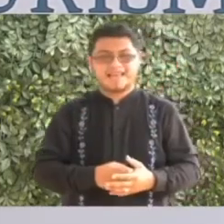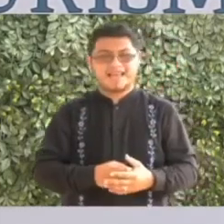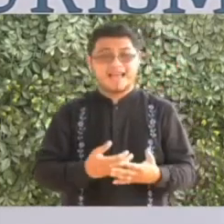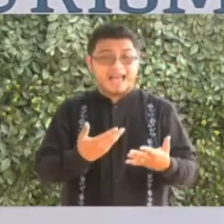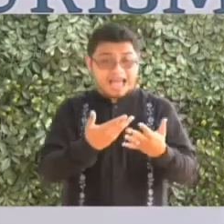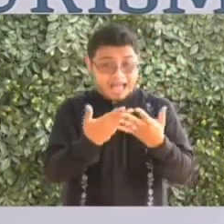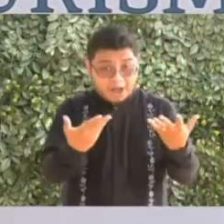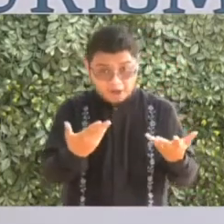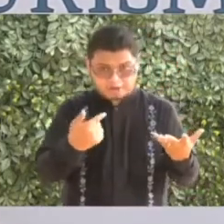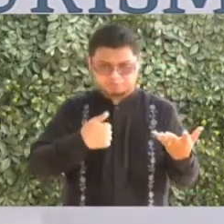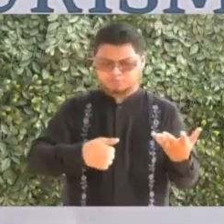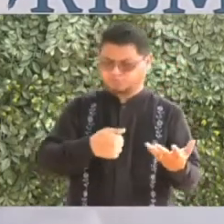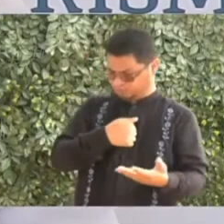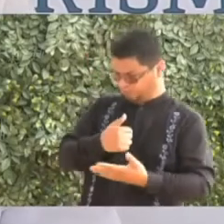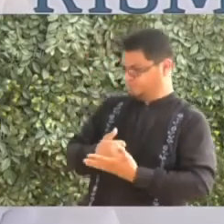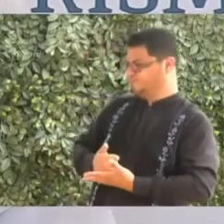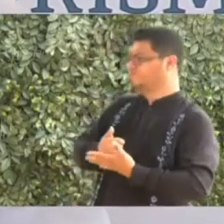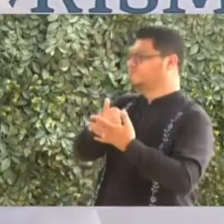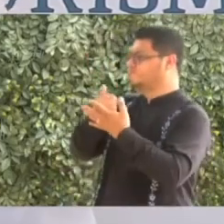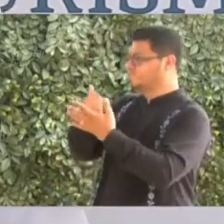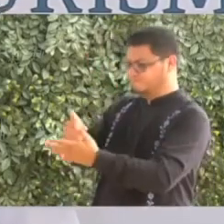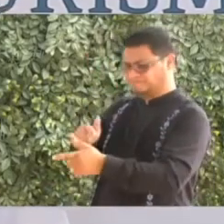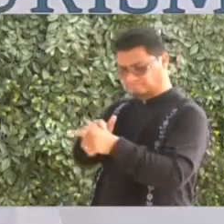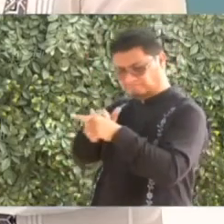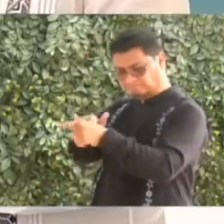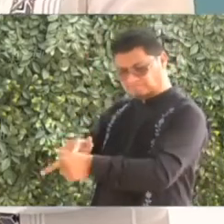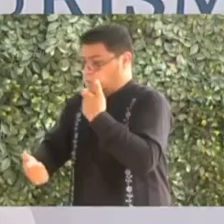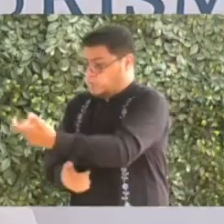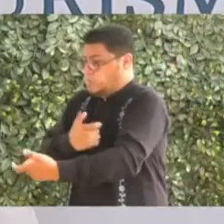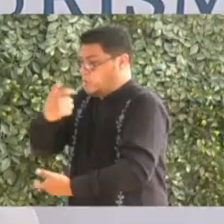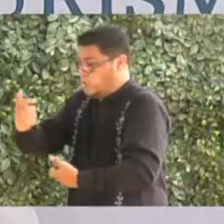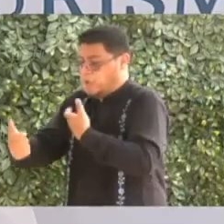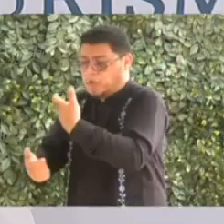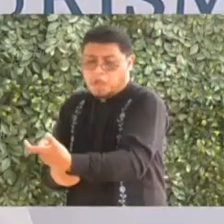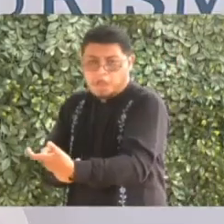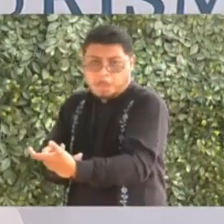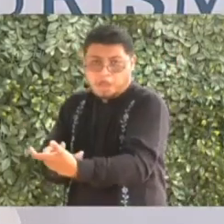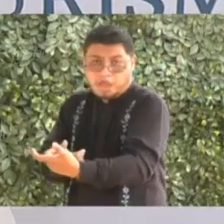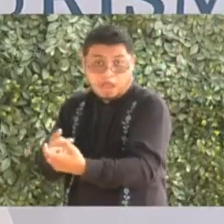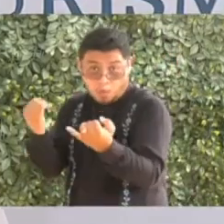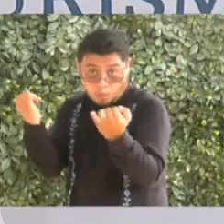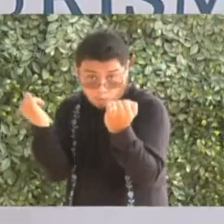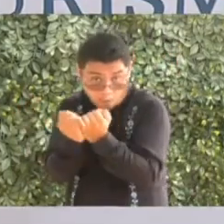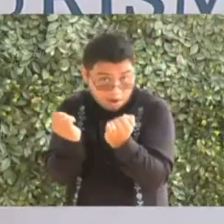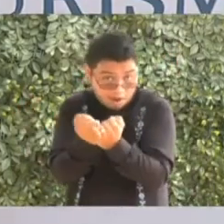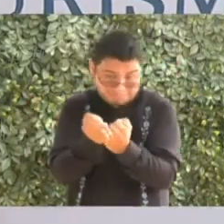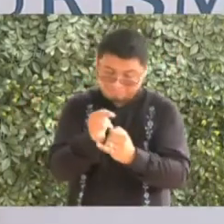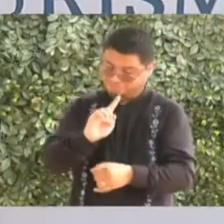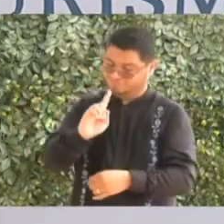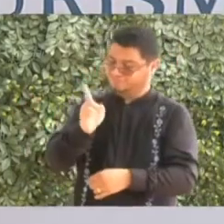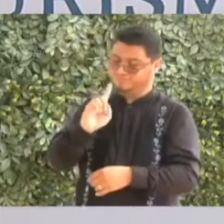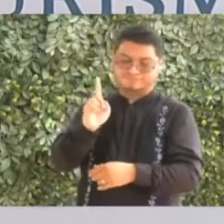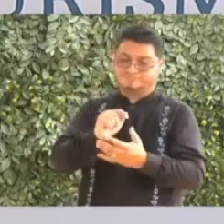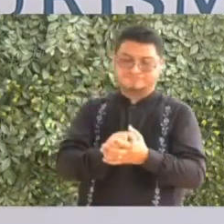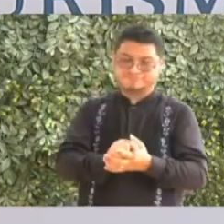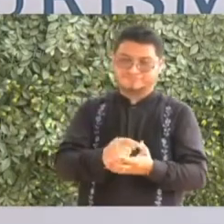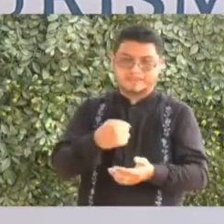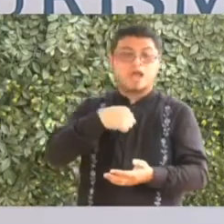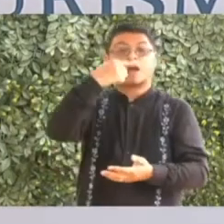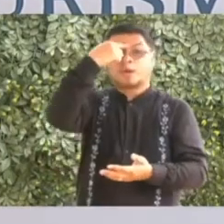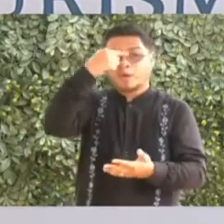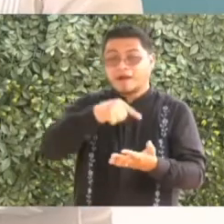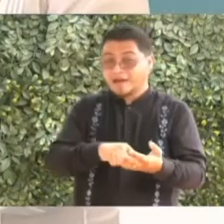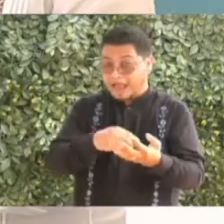seguir ayudando, vamos a seguir apoyando. Aquí se está apoyando al pueblo de